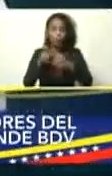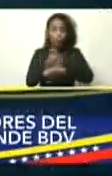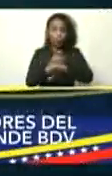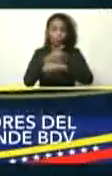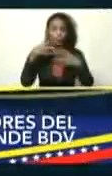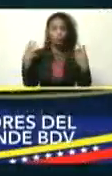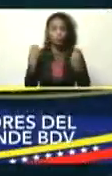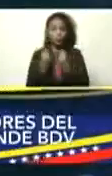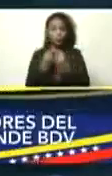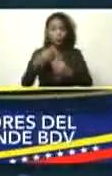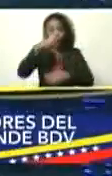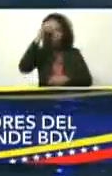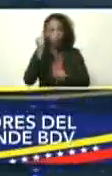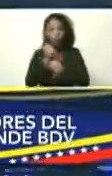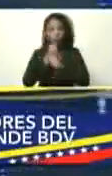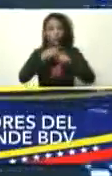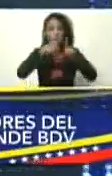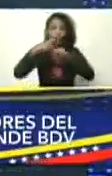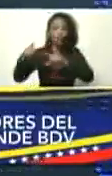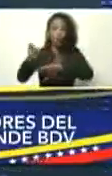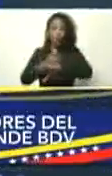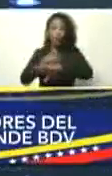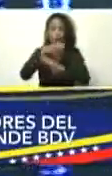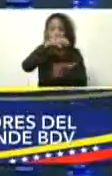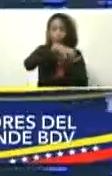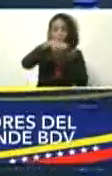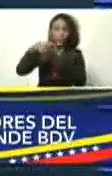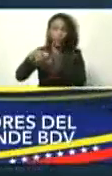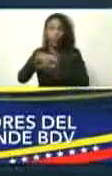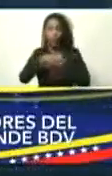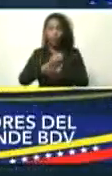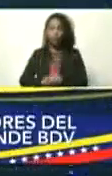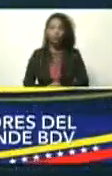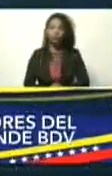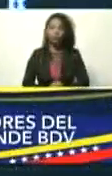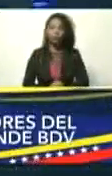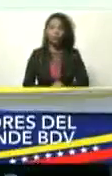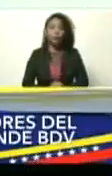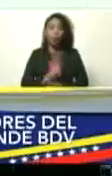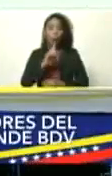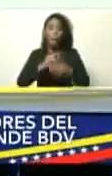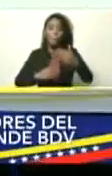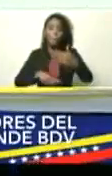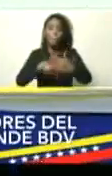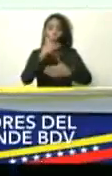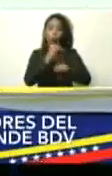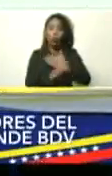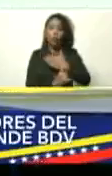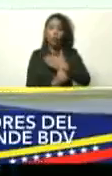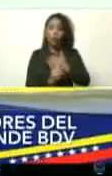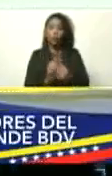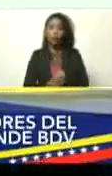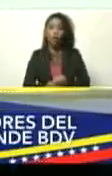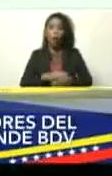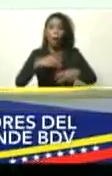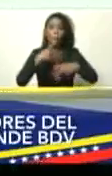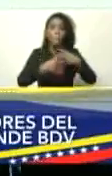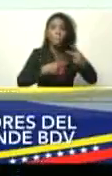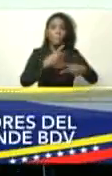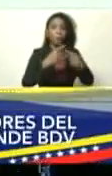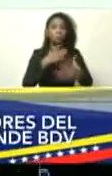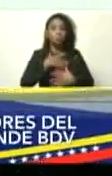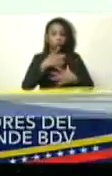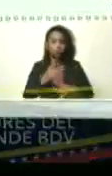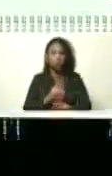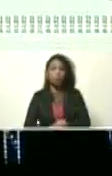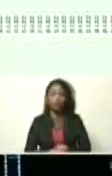las diferentes gobernaciones estadales, regionales, y es un proyecto y un proceso interesante,